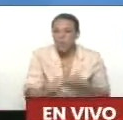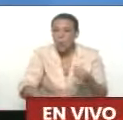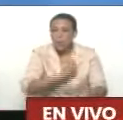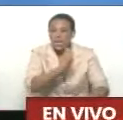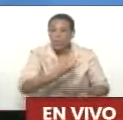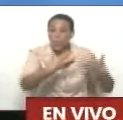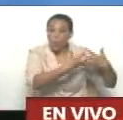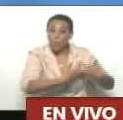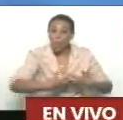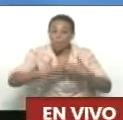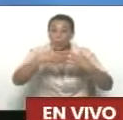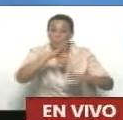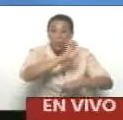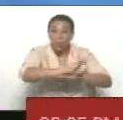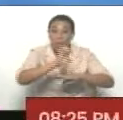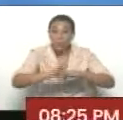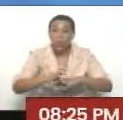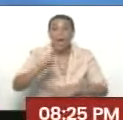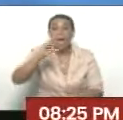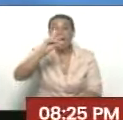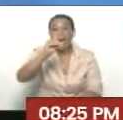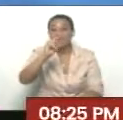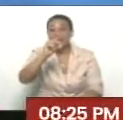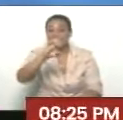el gobierno de Ecuador, de Daniel Noboa,